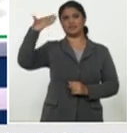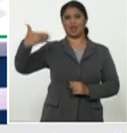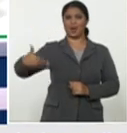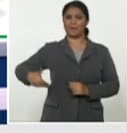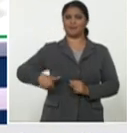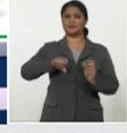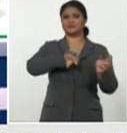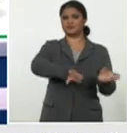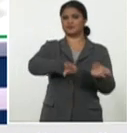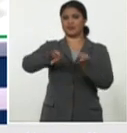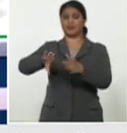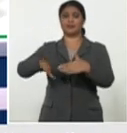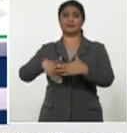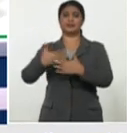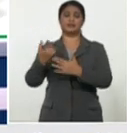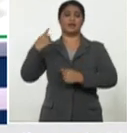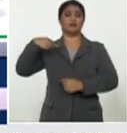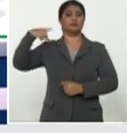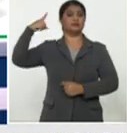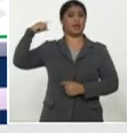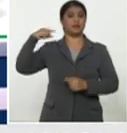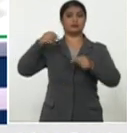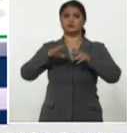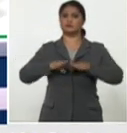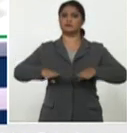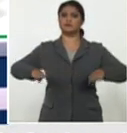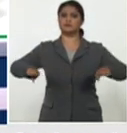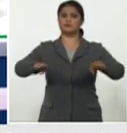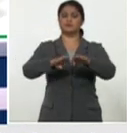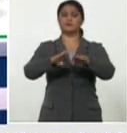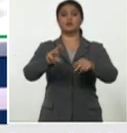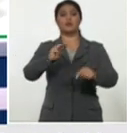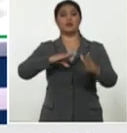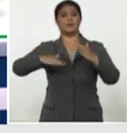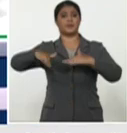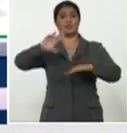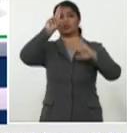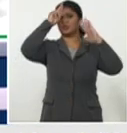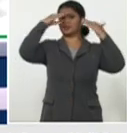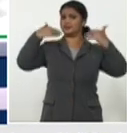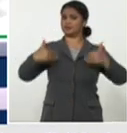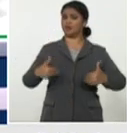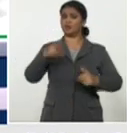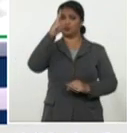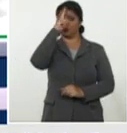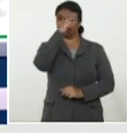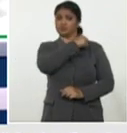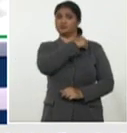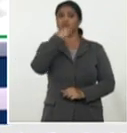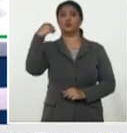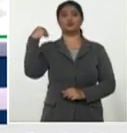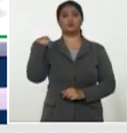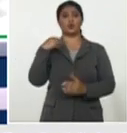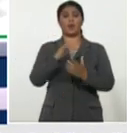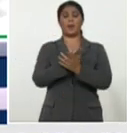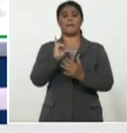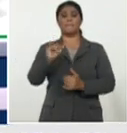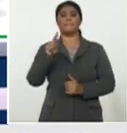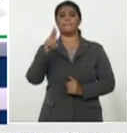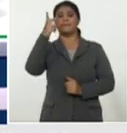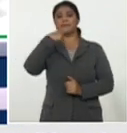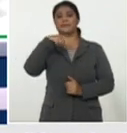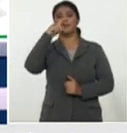durante el espacio televisivo de la Mesa Redonda, el ministro de Salud Pública, el doctor José Ángel Portal Miranda, aseguraba que